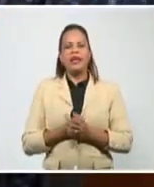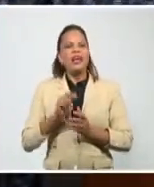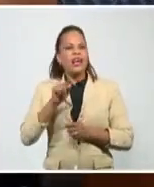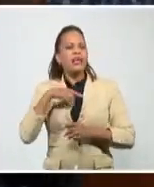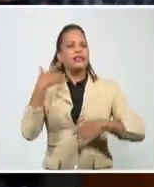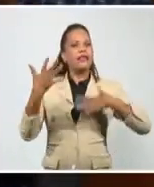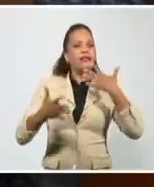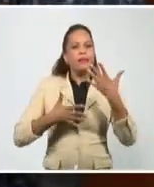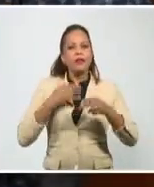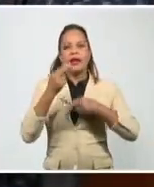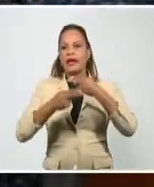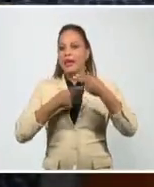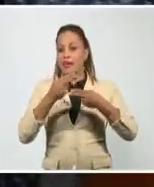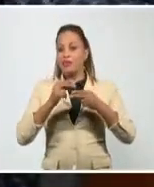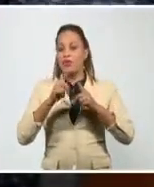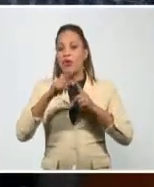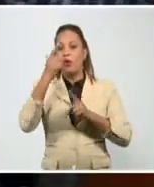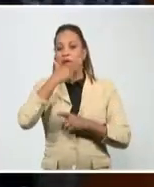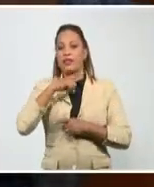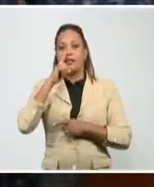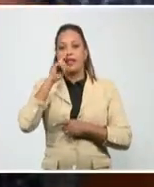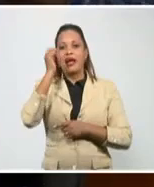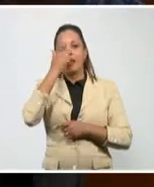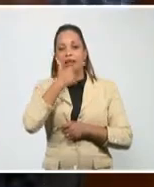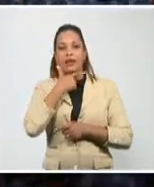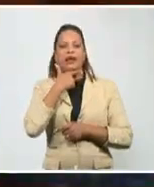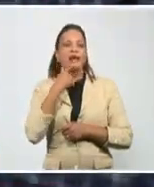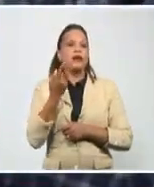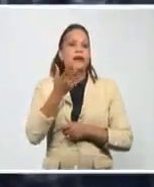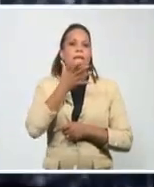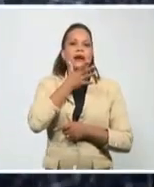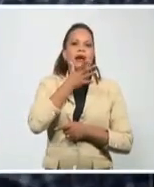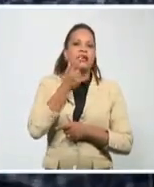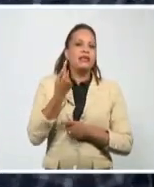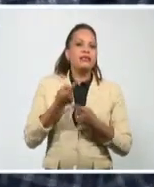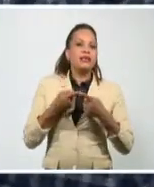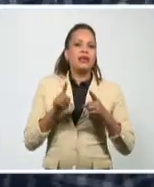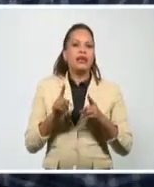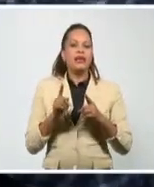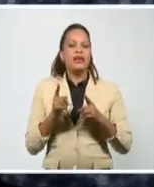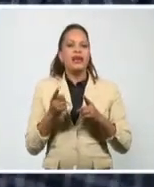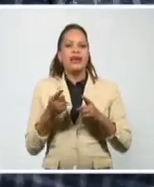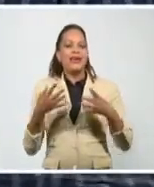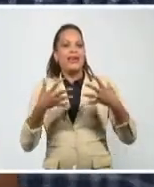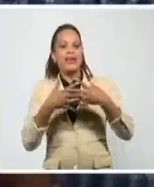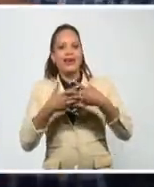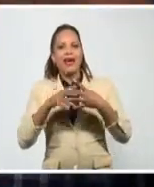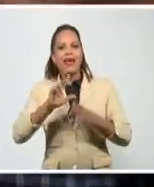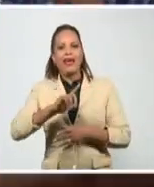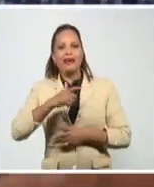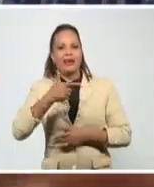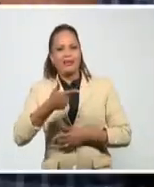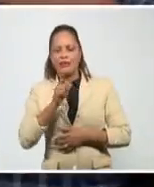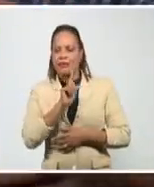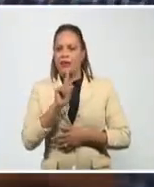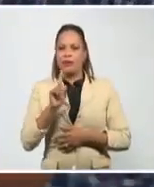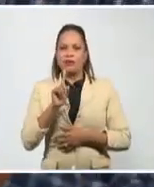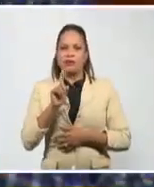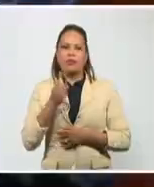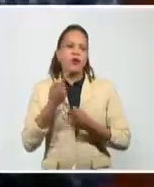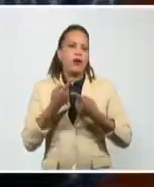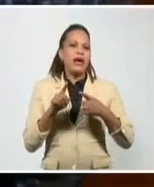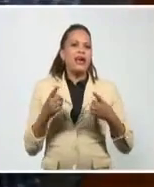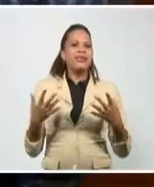que Tania realiza parece menos ligada a una acción artística performática y más